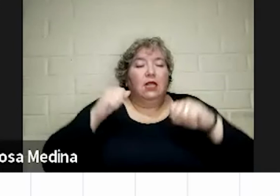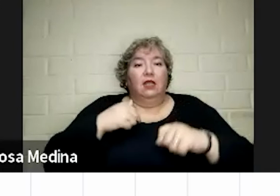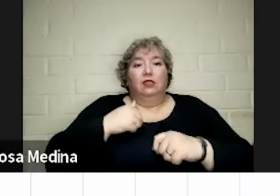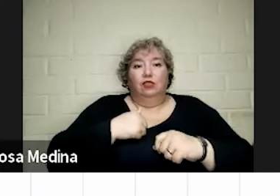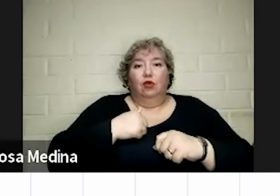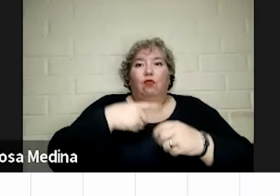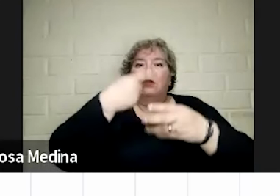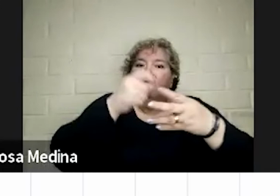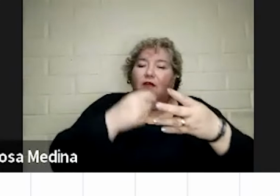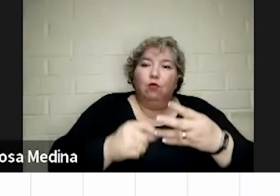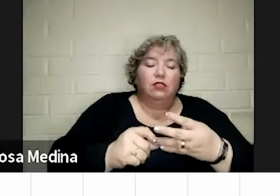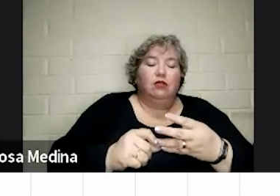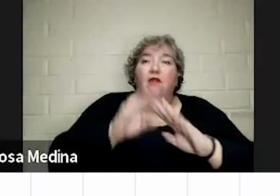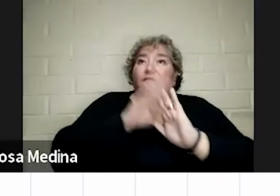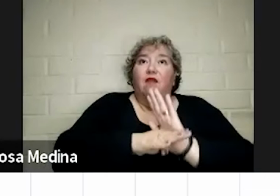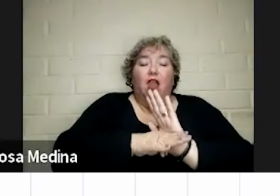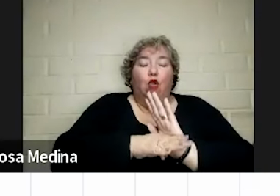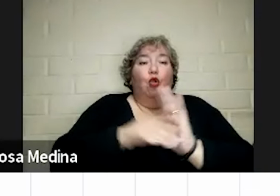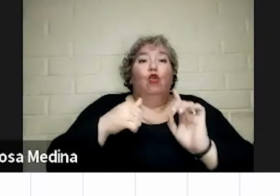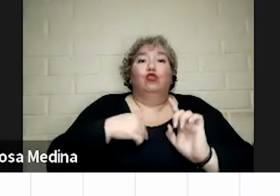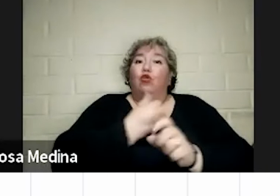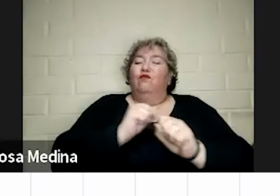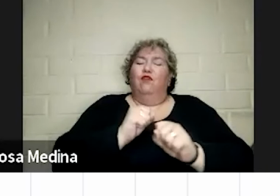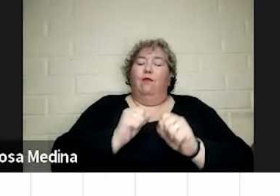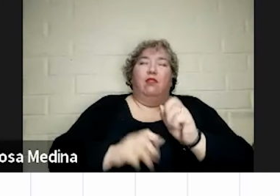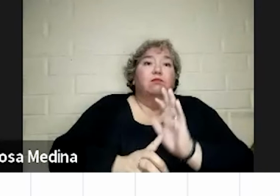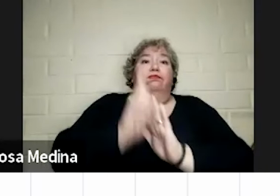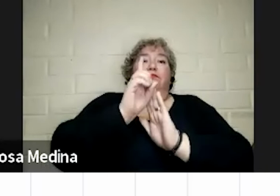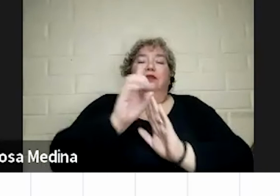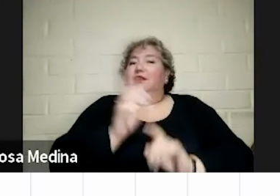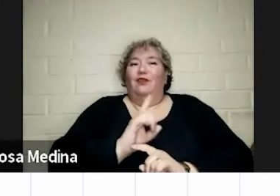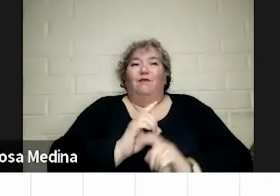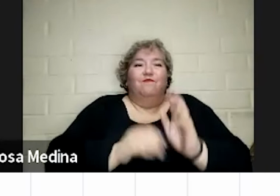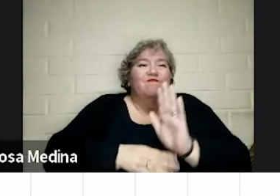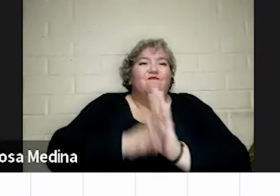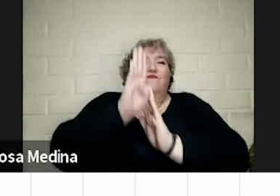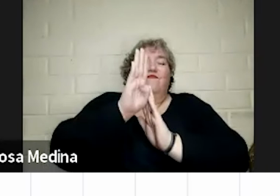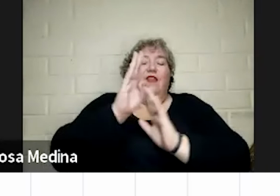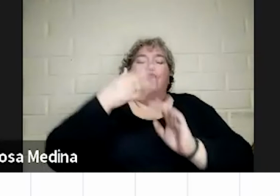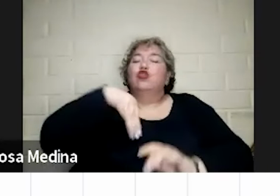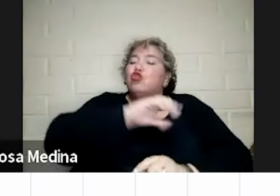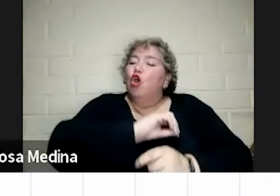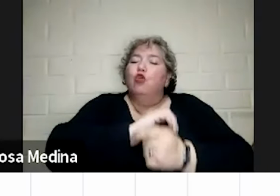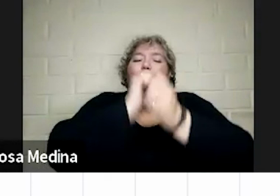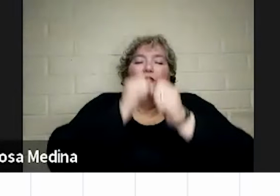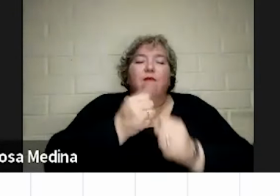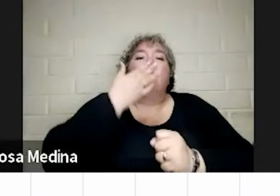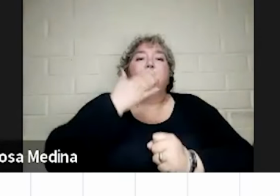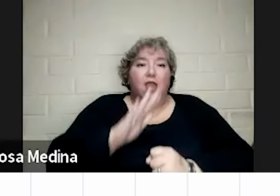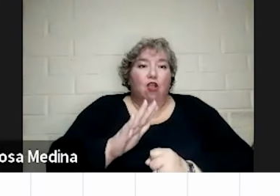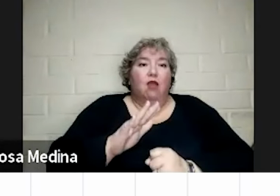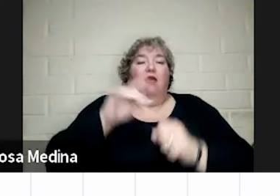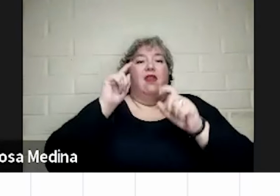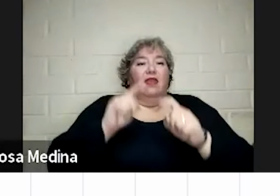funciones ejecutivas baja, no voy a poder repuntar. No, todos podemos mejorar nuestras funciones ejecutivas en base a